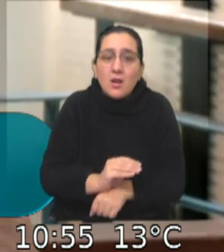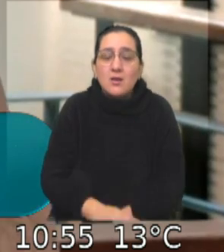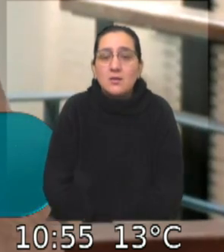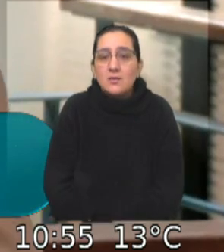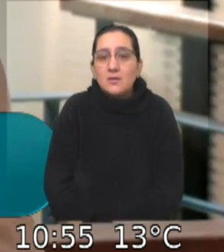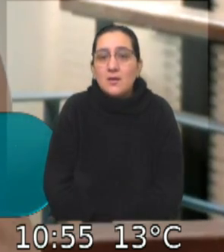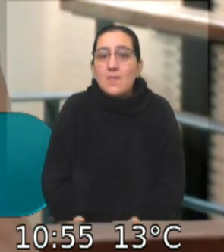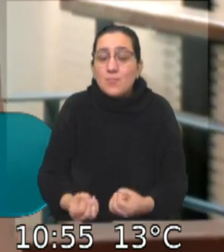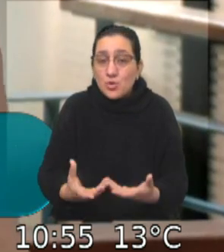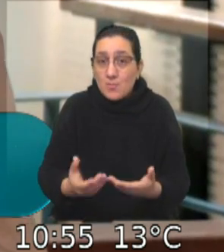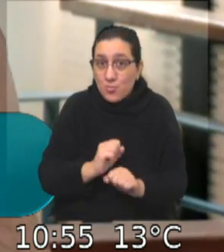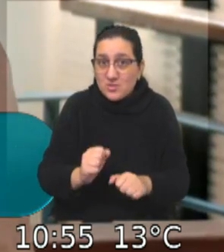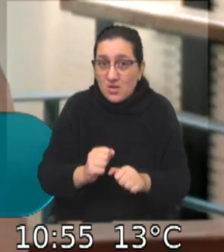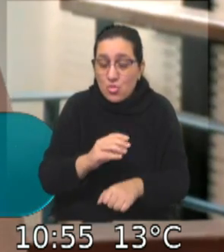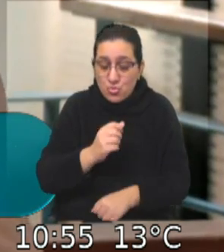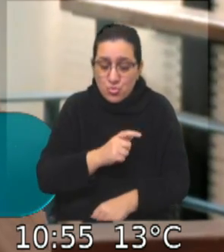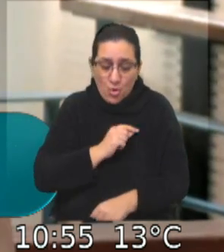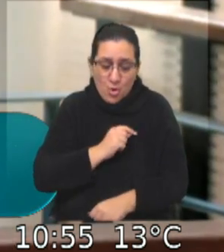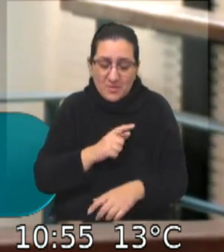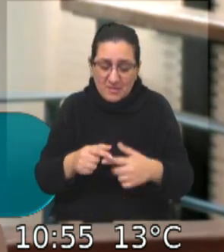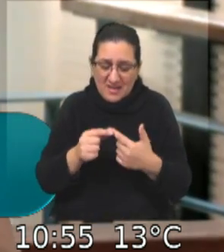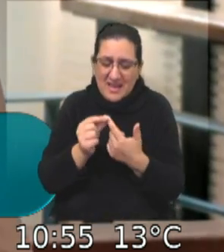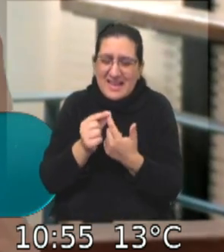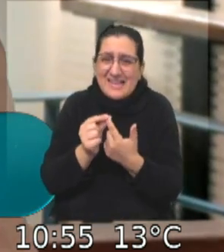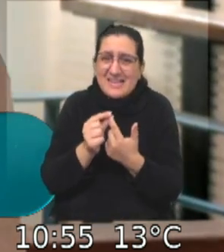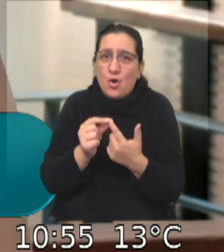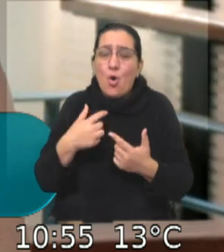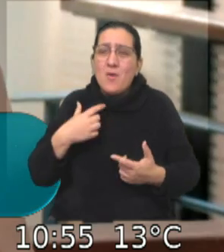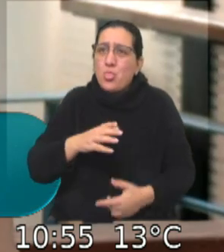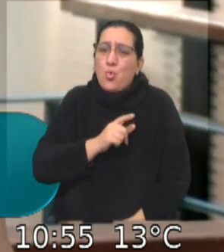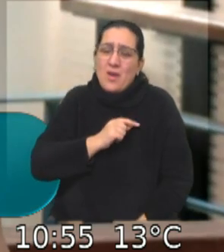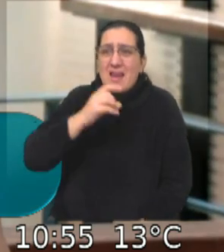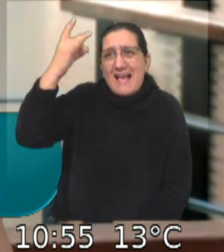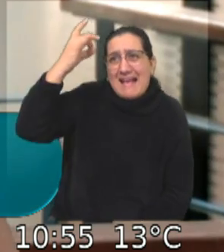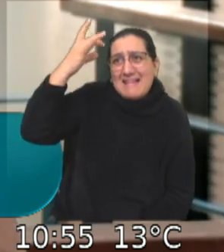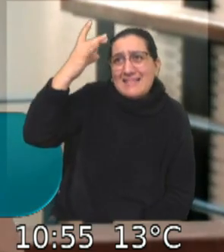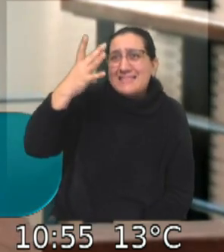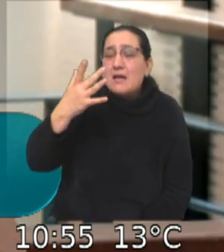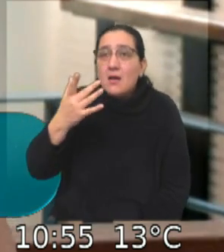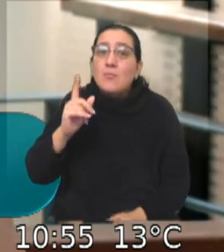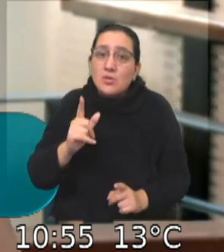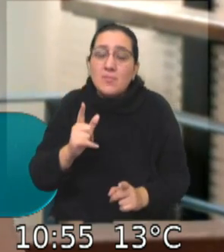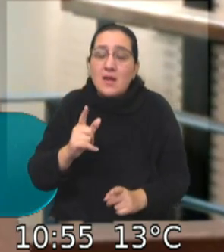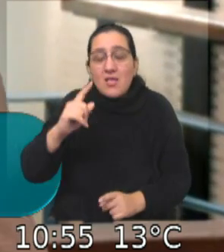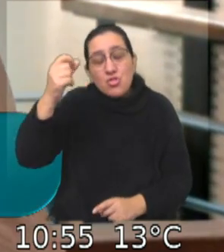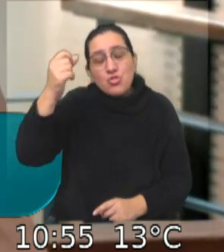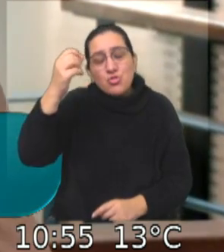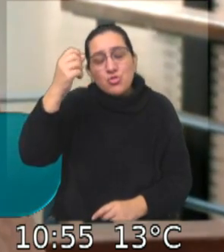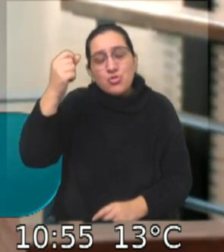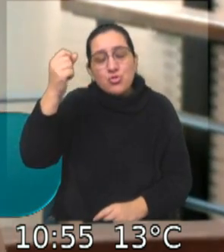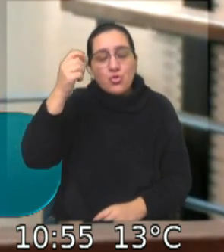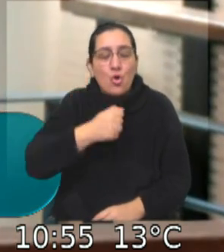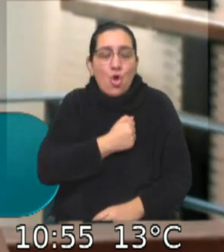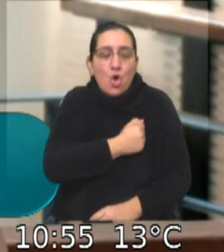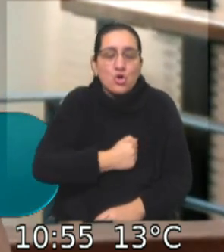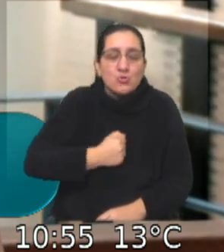¿no? Físico, digamos, me duele una uña, me duele un órgano, me duele la cabeza. También hay un dolor psicológico, pero también se